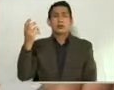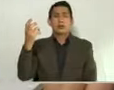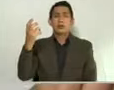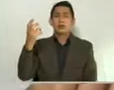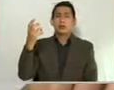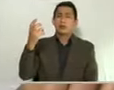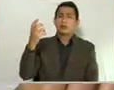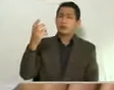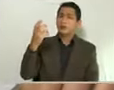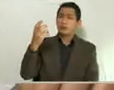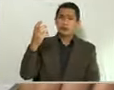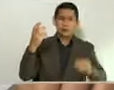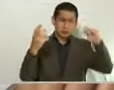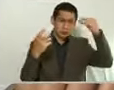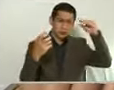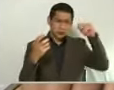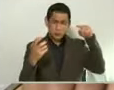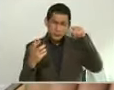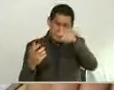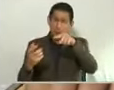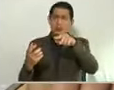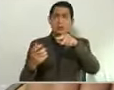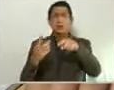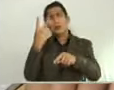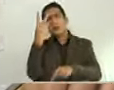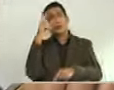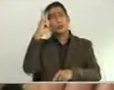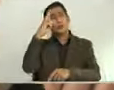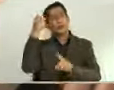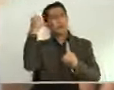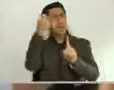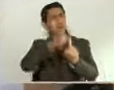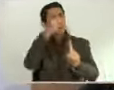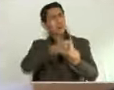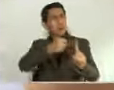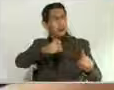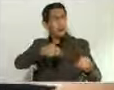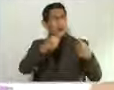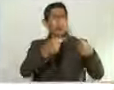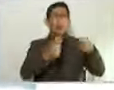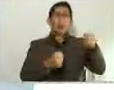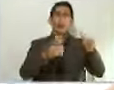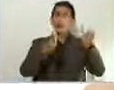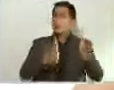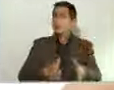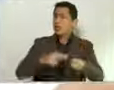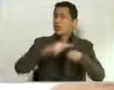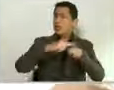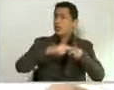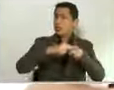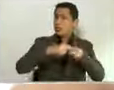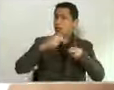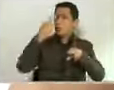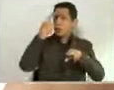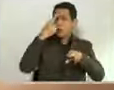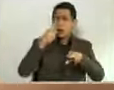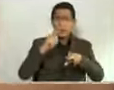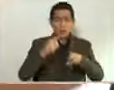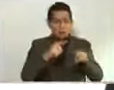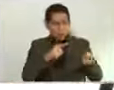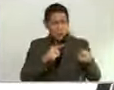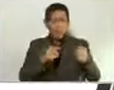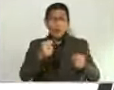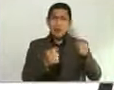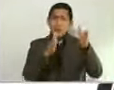derecho a asaltar y a golpear a un taxista que trabaja todos los días arriesgando su vida para poder llevar la comida a su